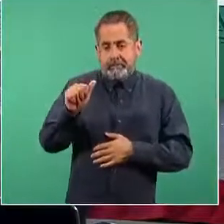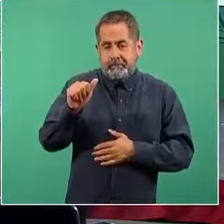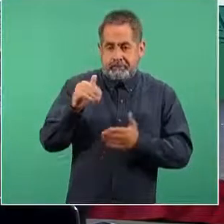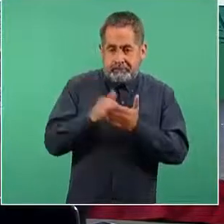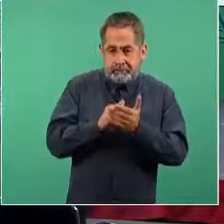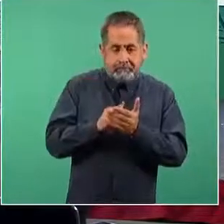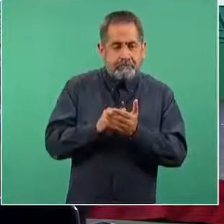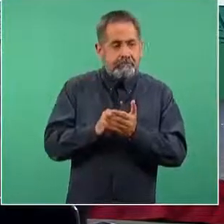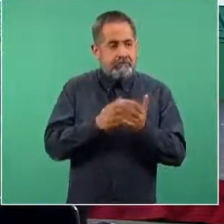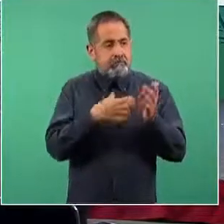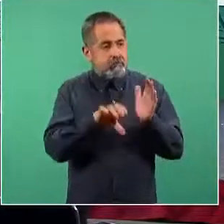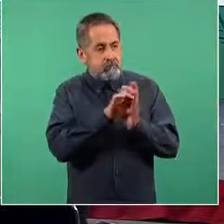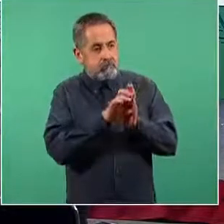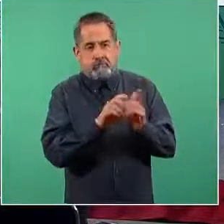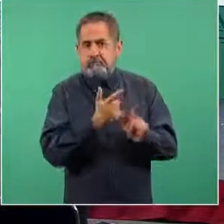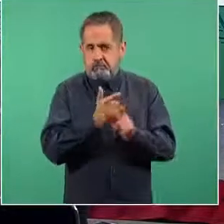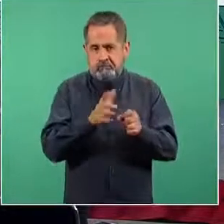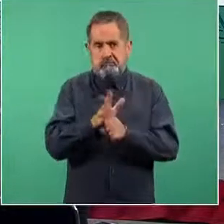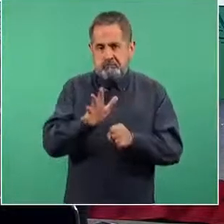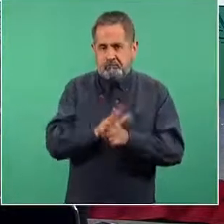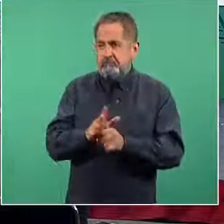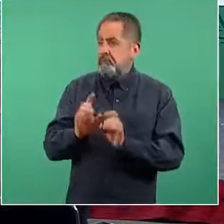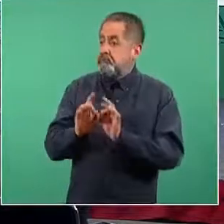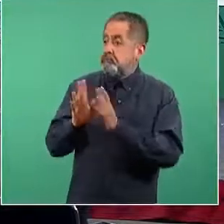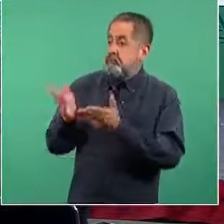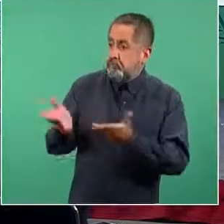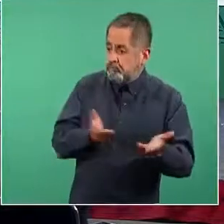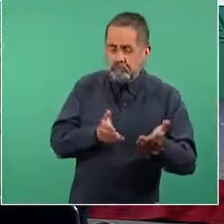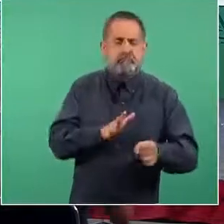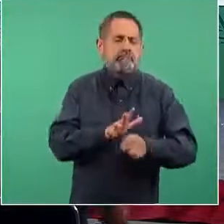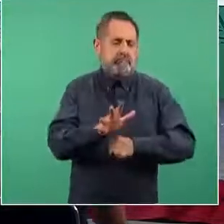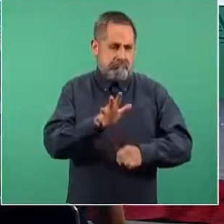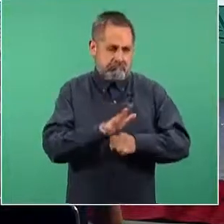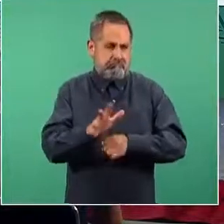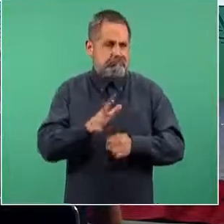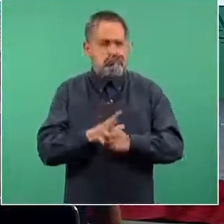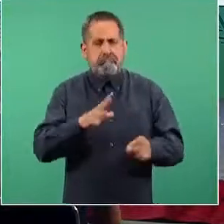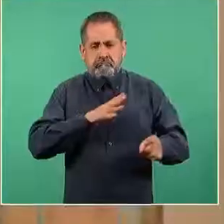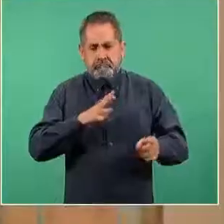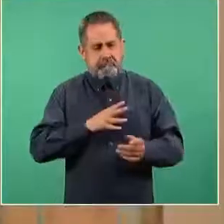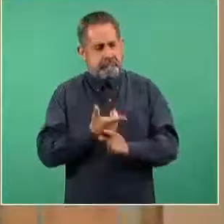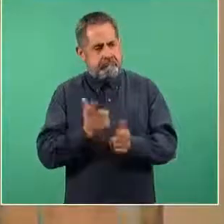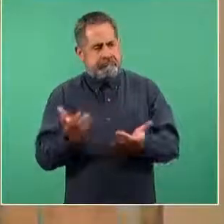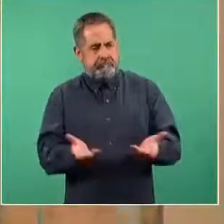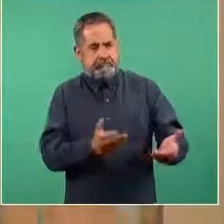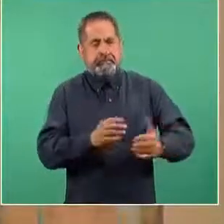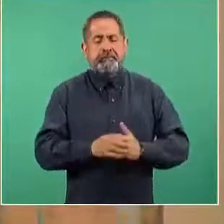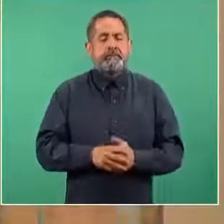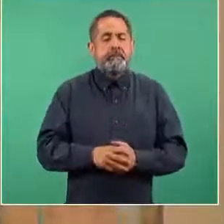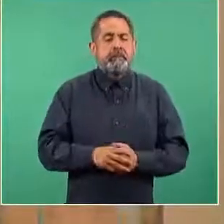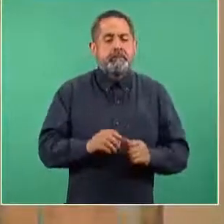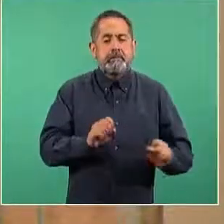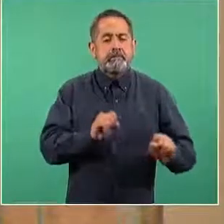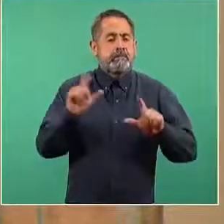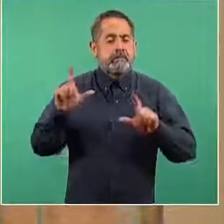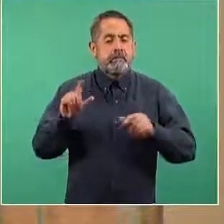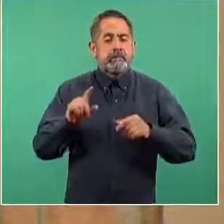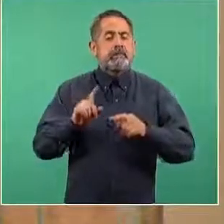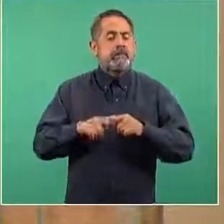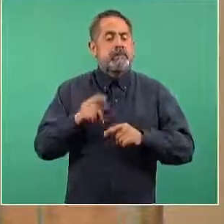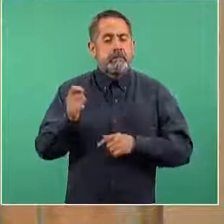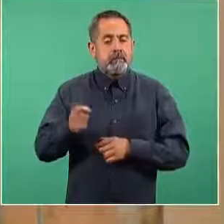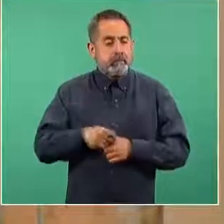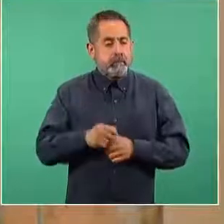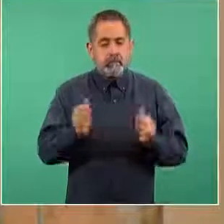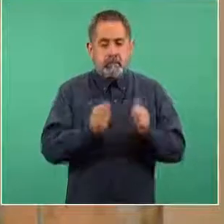camas disponibles para la atención de pacientes graves. En la siguiente diapositiva enfocamos también a las camas